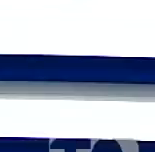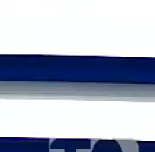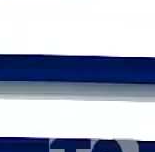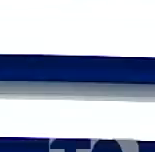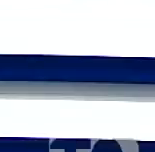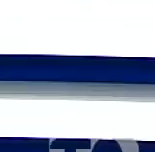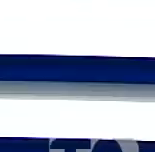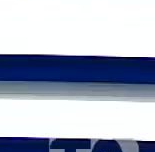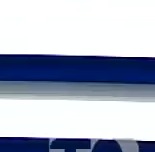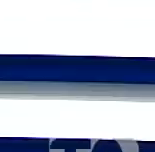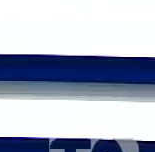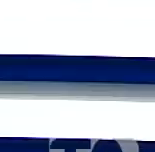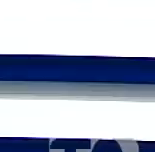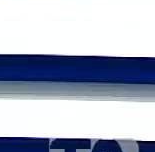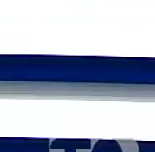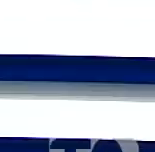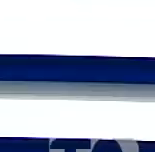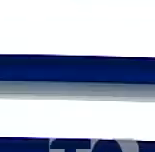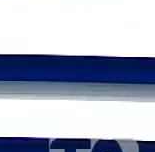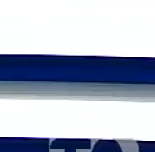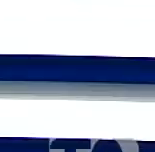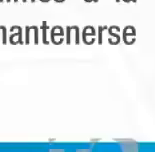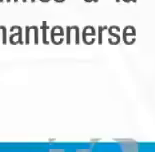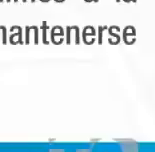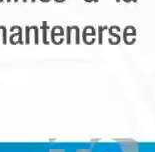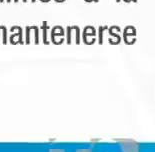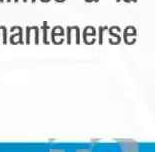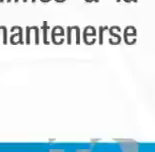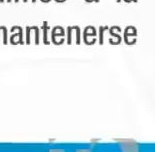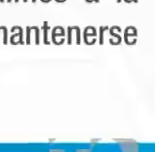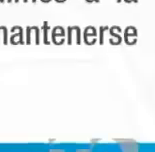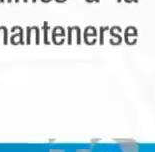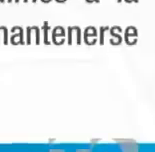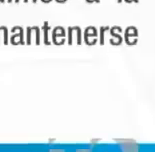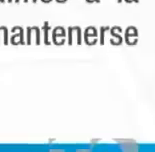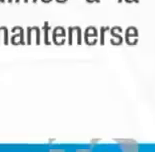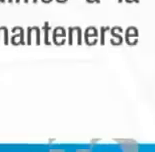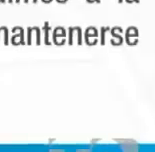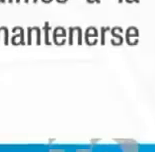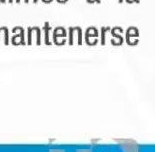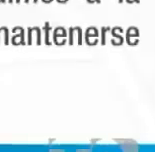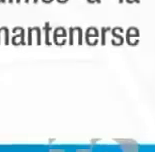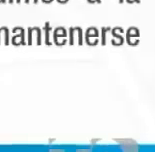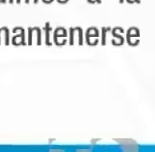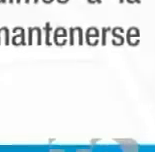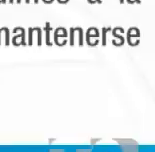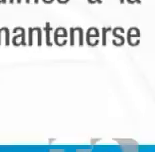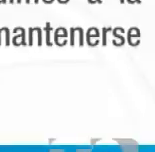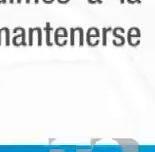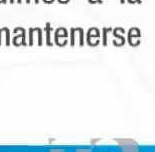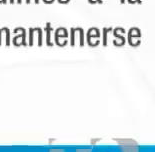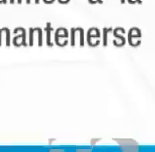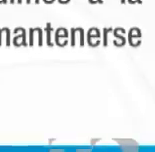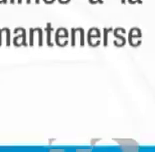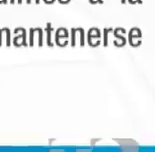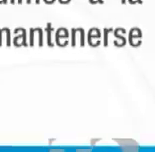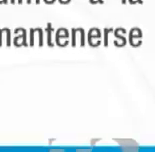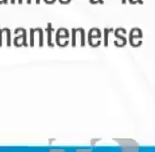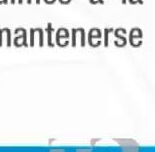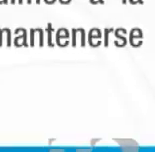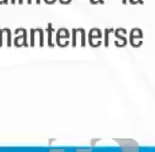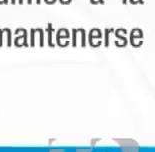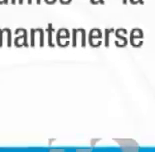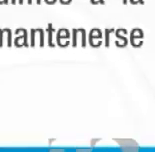Y el gobierno nacional anunció que el martes 8 de octubre de 2019 se suspenden las clases en instituciones